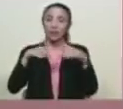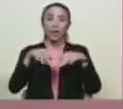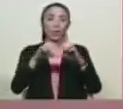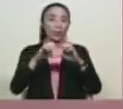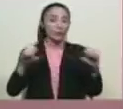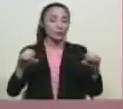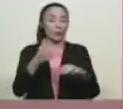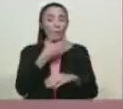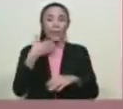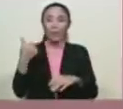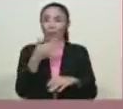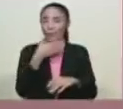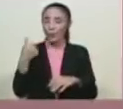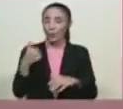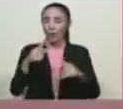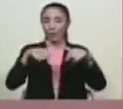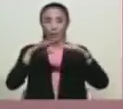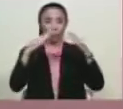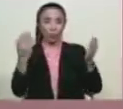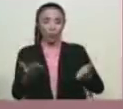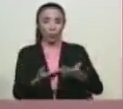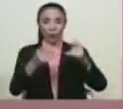más poderosos